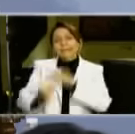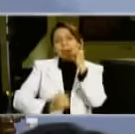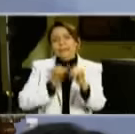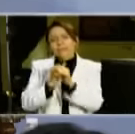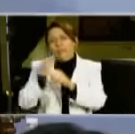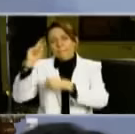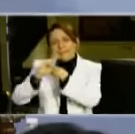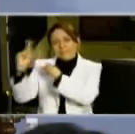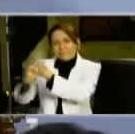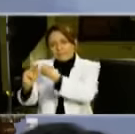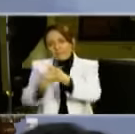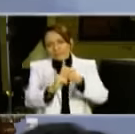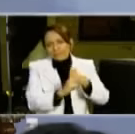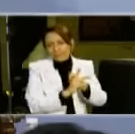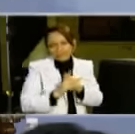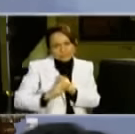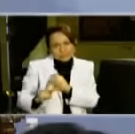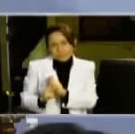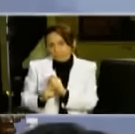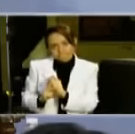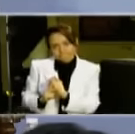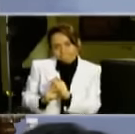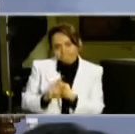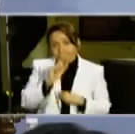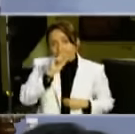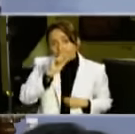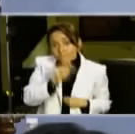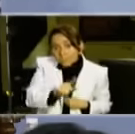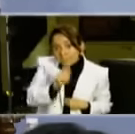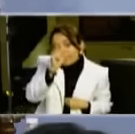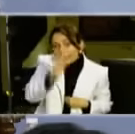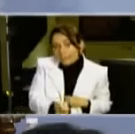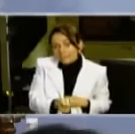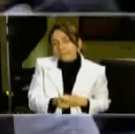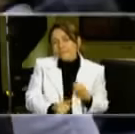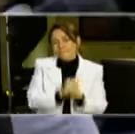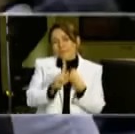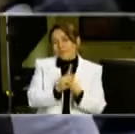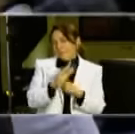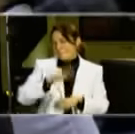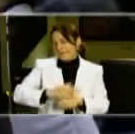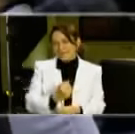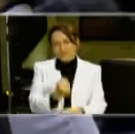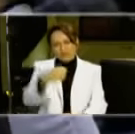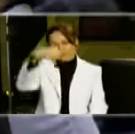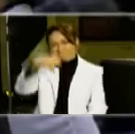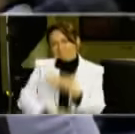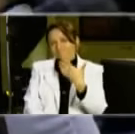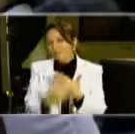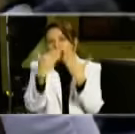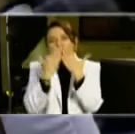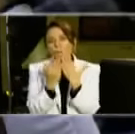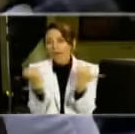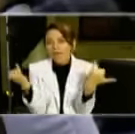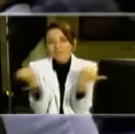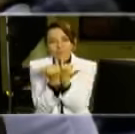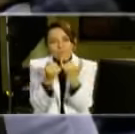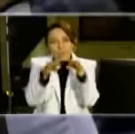orden internacional de estados nacionales profundamente desiguales, algunos de los cuales